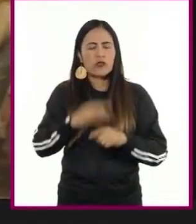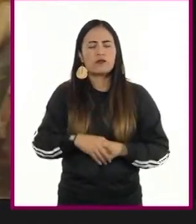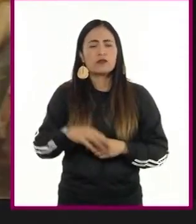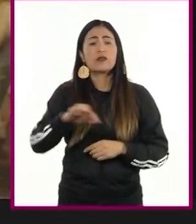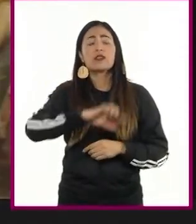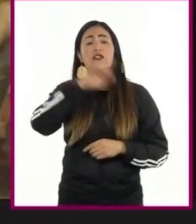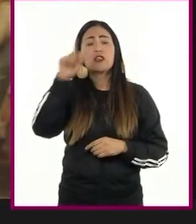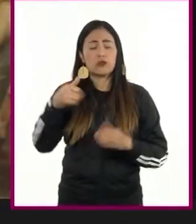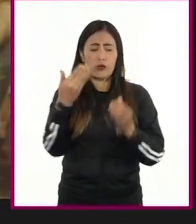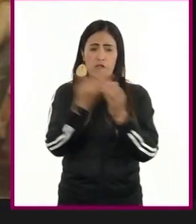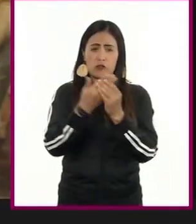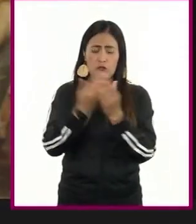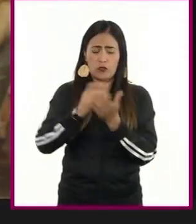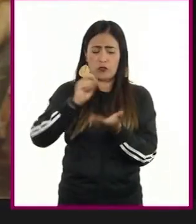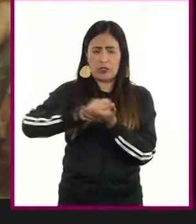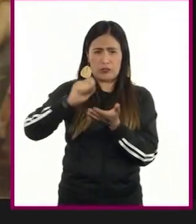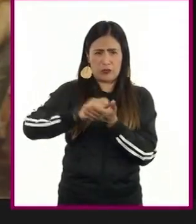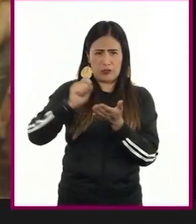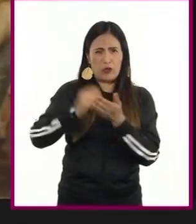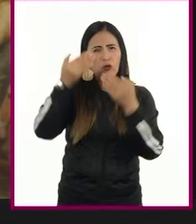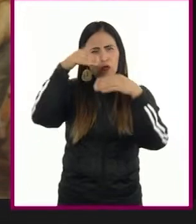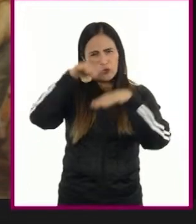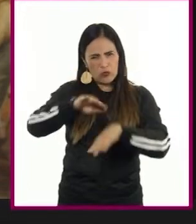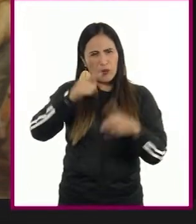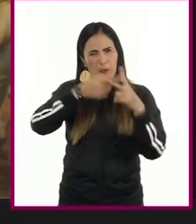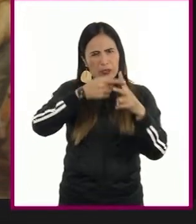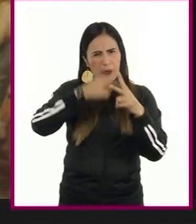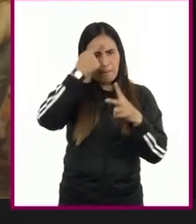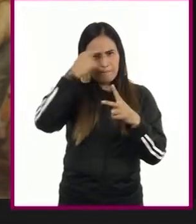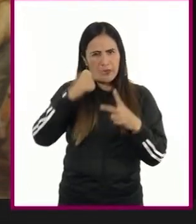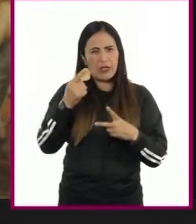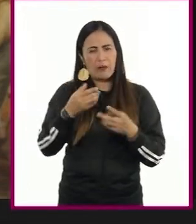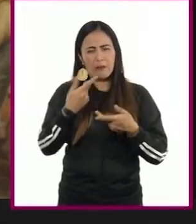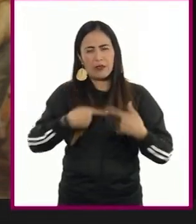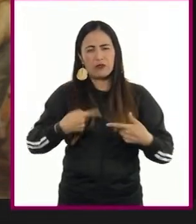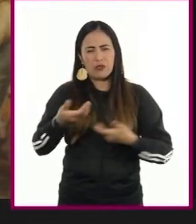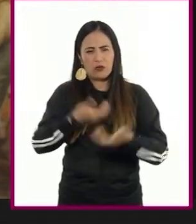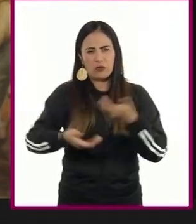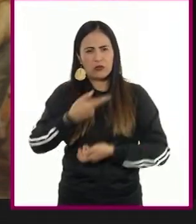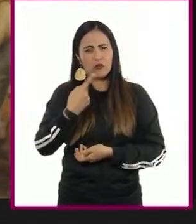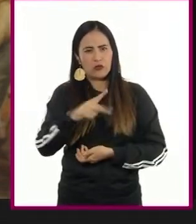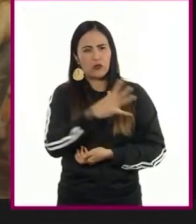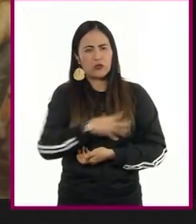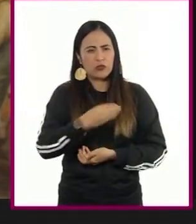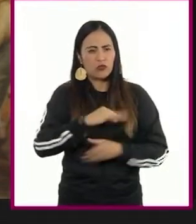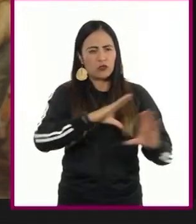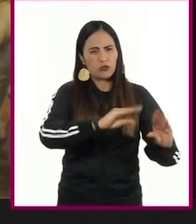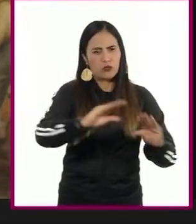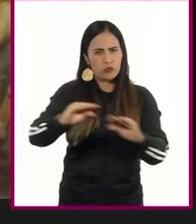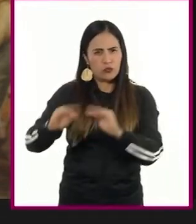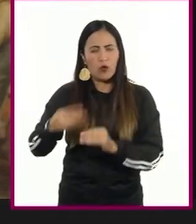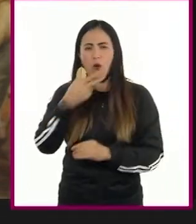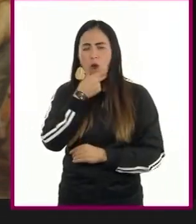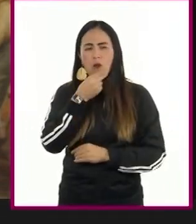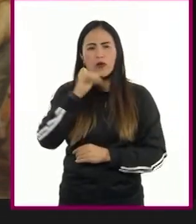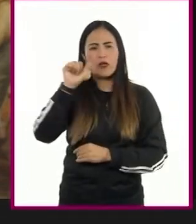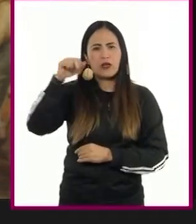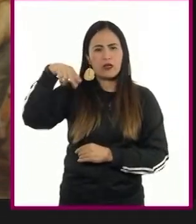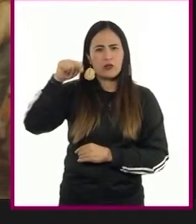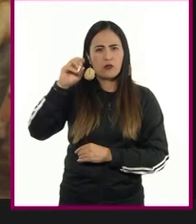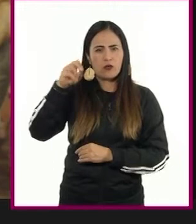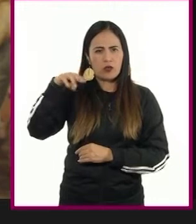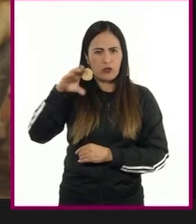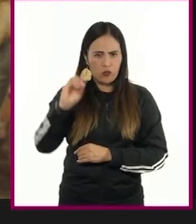un manual de matemáticas para asesorar a los hijos de un comerciante de Venecia, Antonio Rompiasi, en